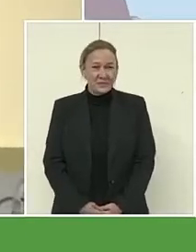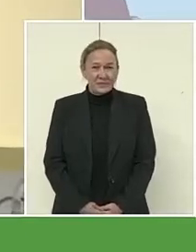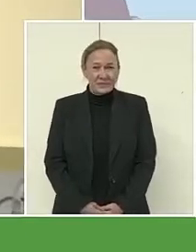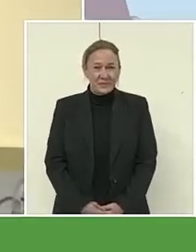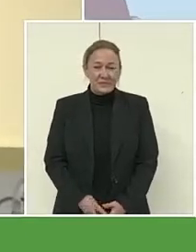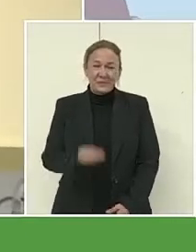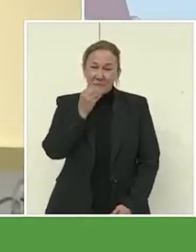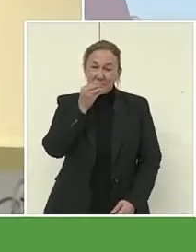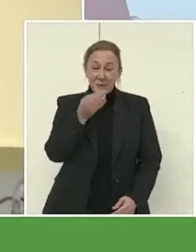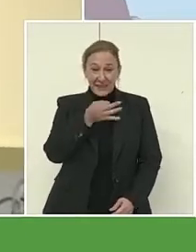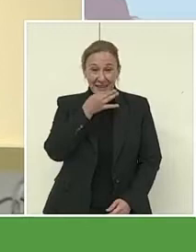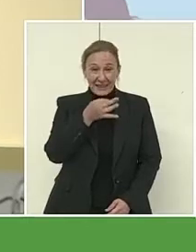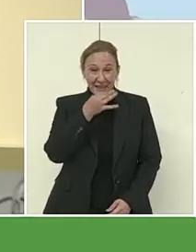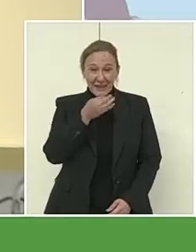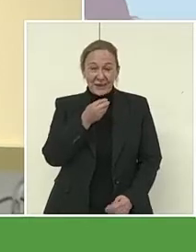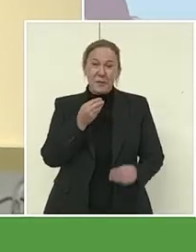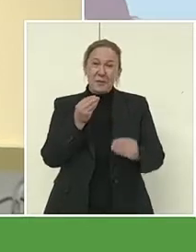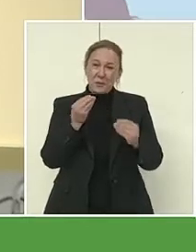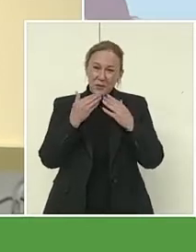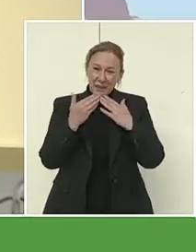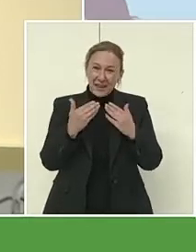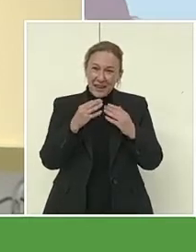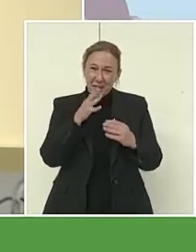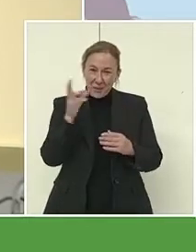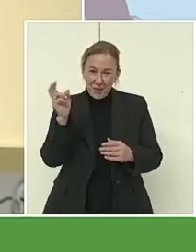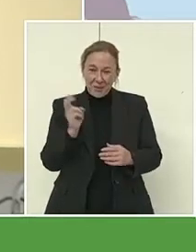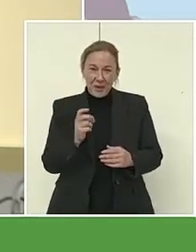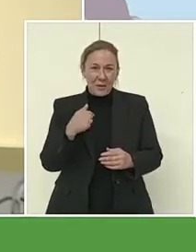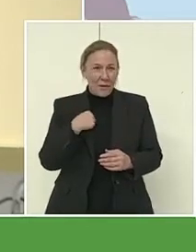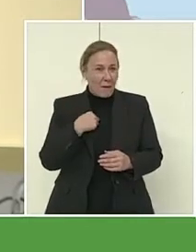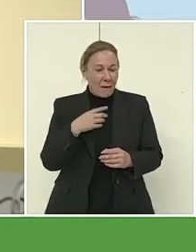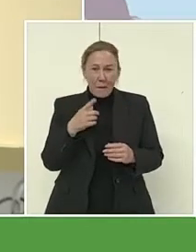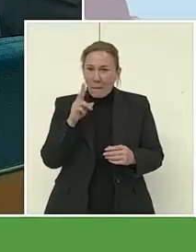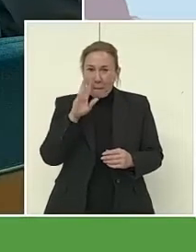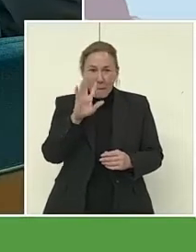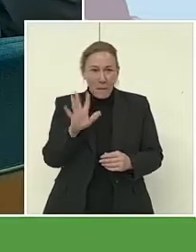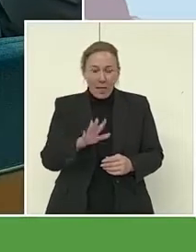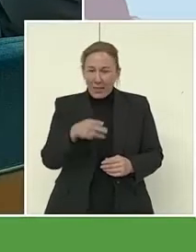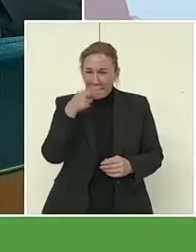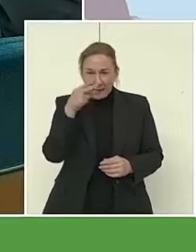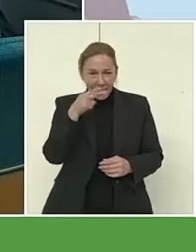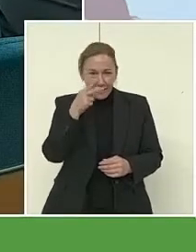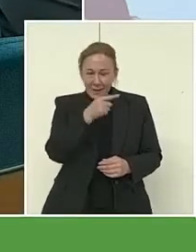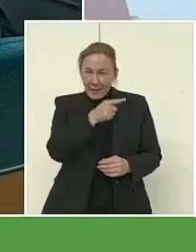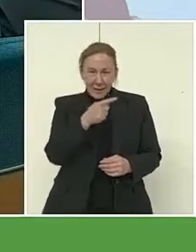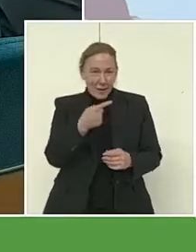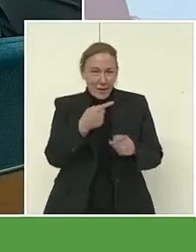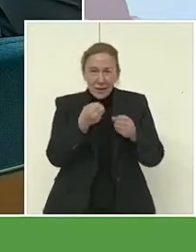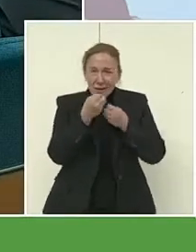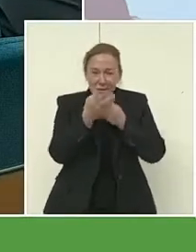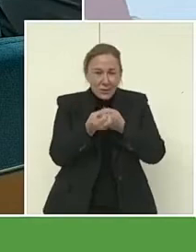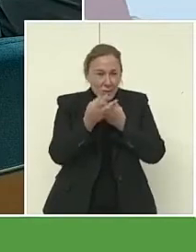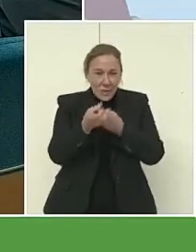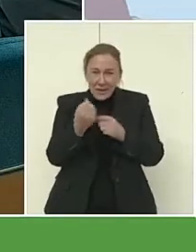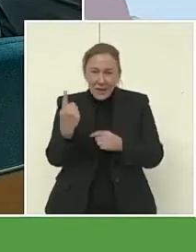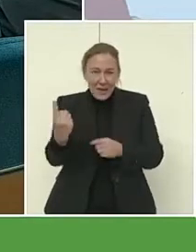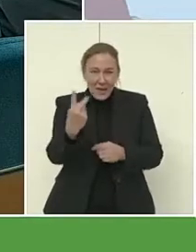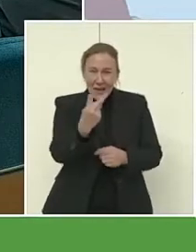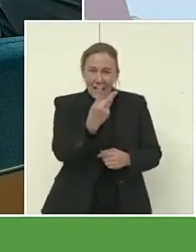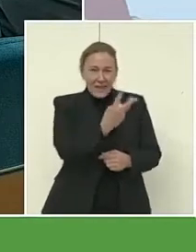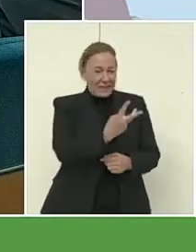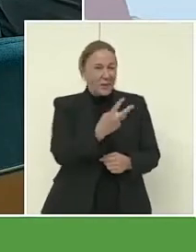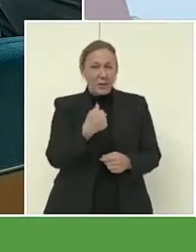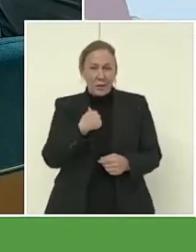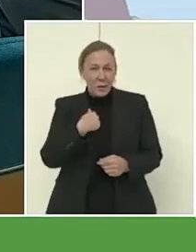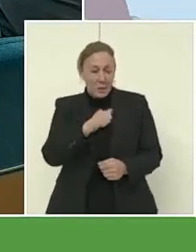Muy buenas tardes, muchísimas gracias por venir. Me parecen súper interesantes las experiencias que habéis comentado las tres y personalmente